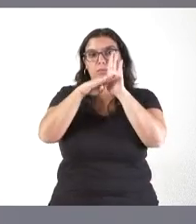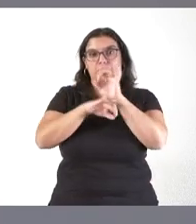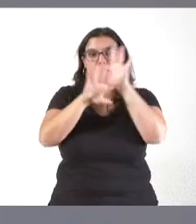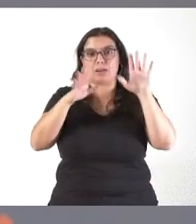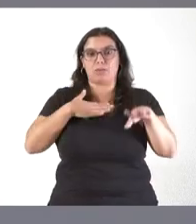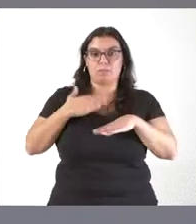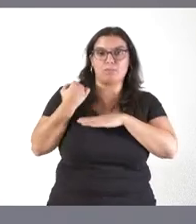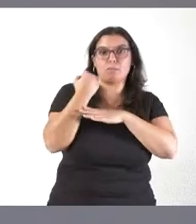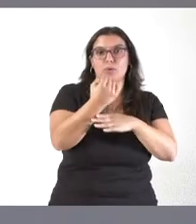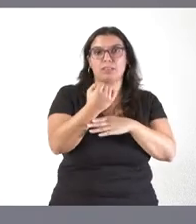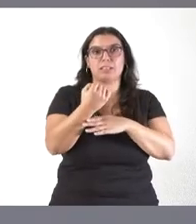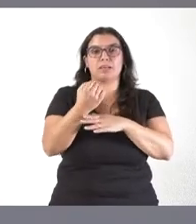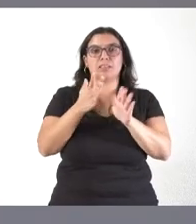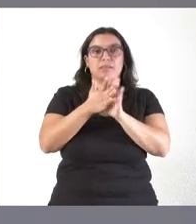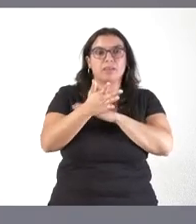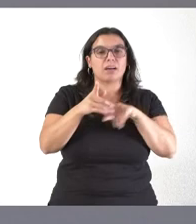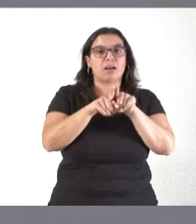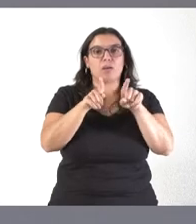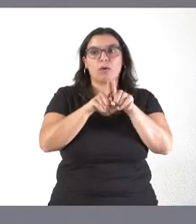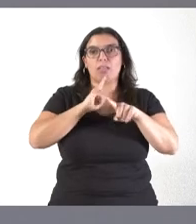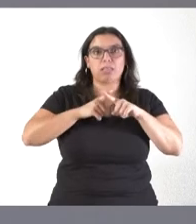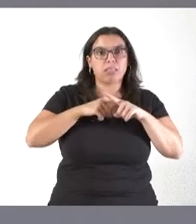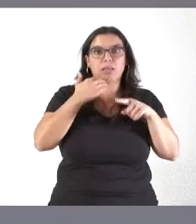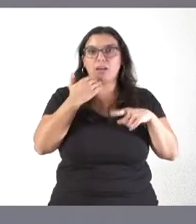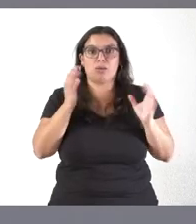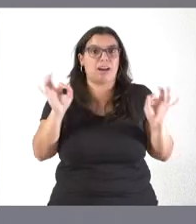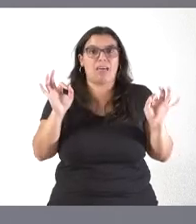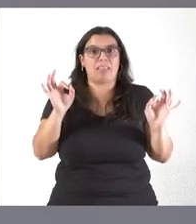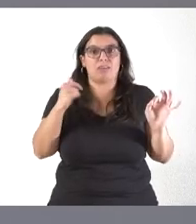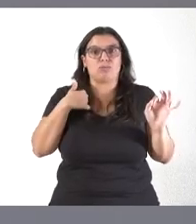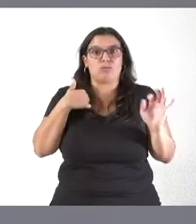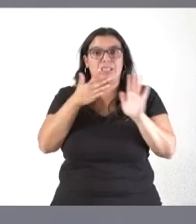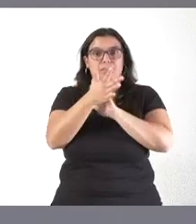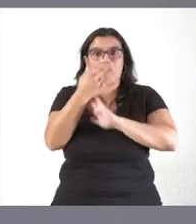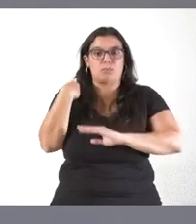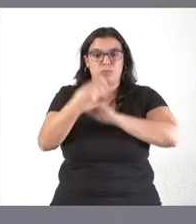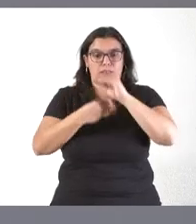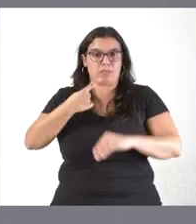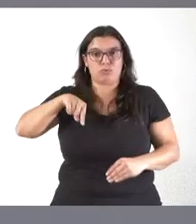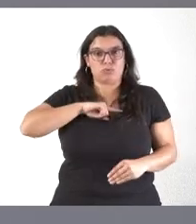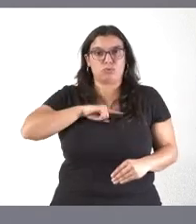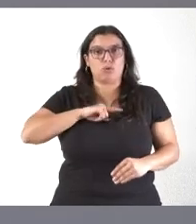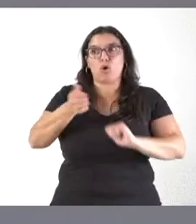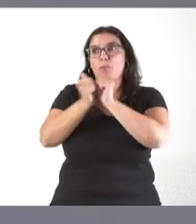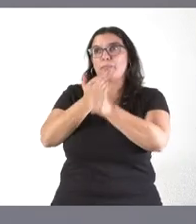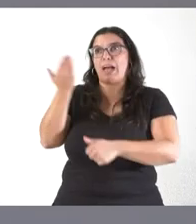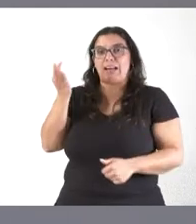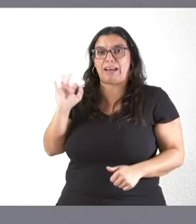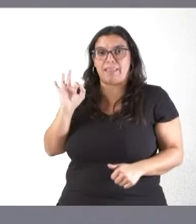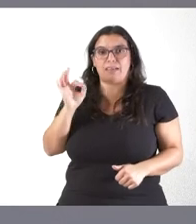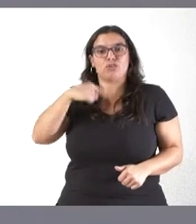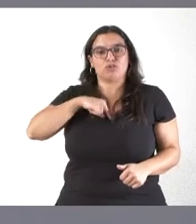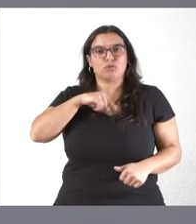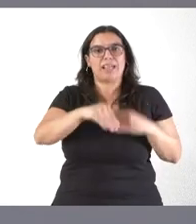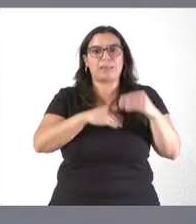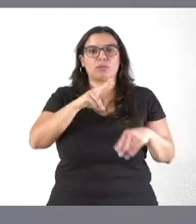hacer seguidismo ni de ninguna de ninguna otra propuesta sino por tanto Yo le cuento lo que vamos a hacer y lo que vamos a hacer No es copiar a nadie vamos a hacer lo que interesa